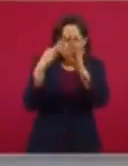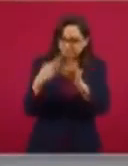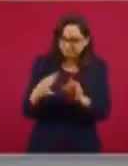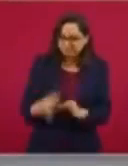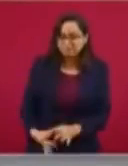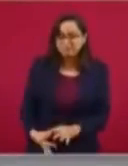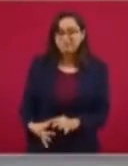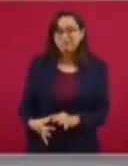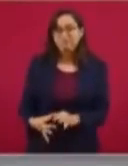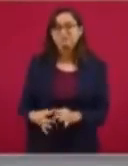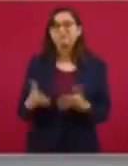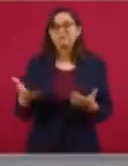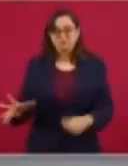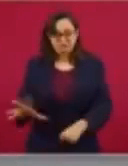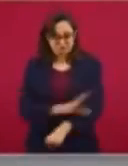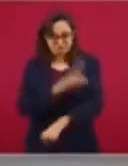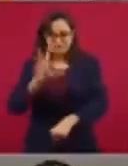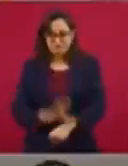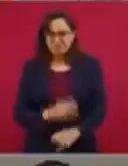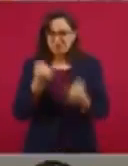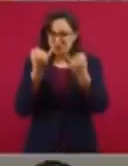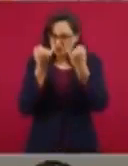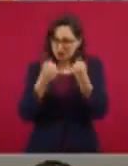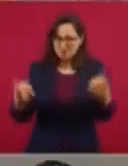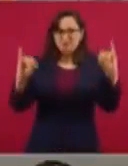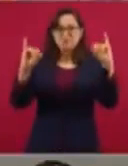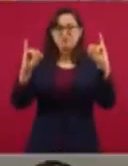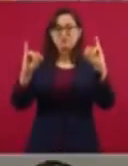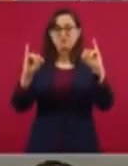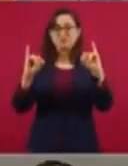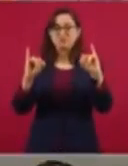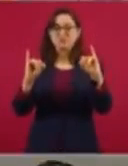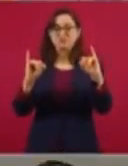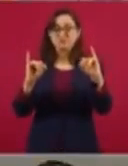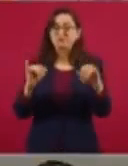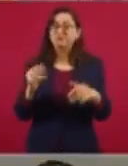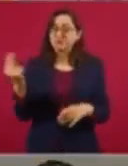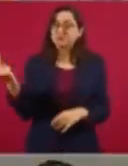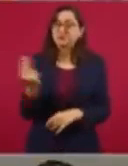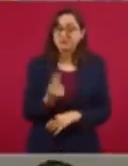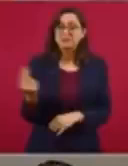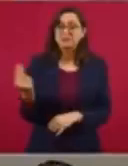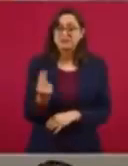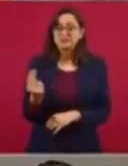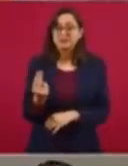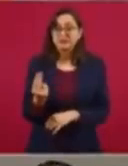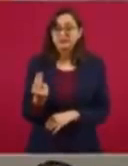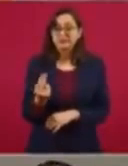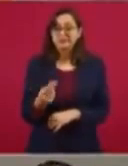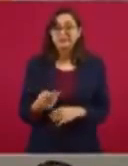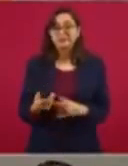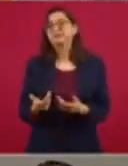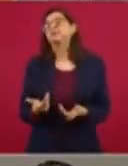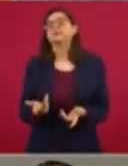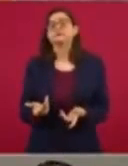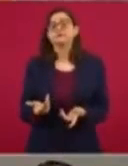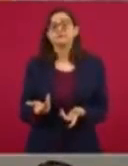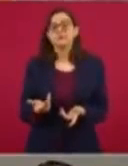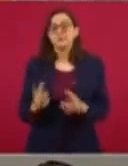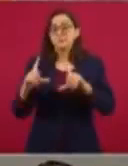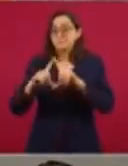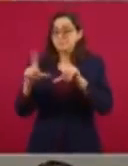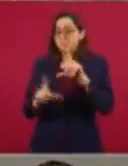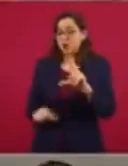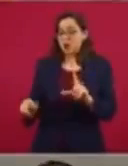independencia energética. Sería necio afirmar que México